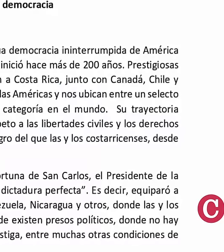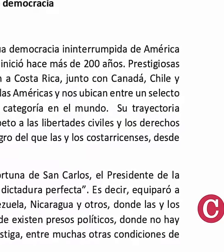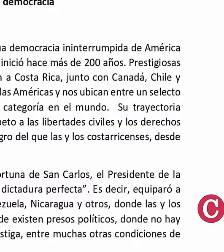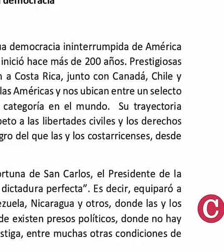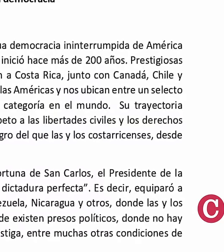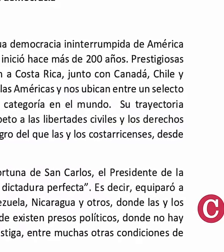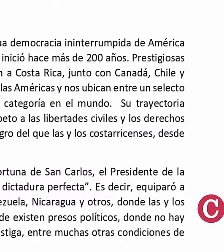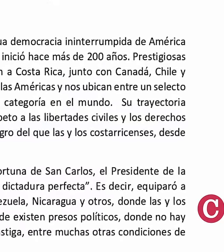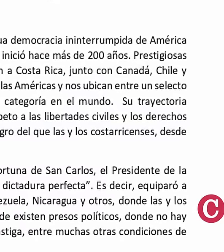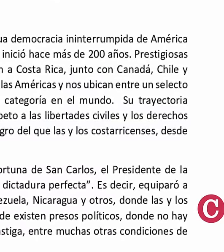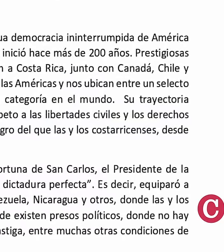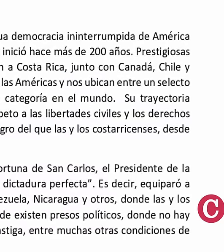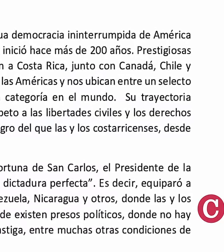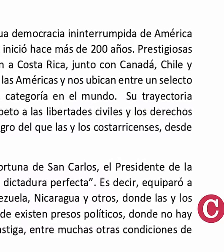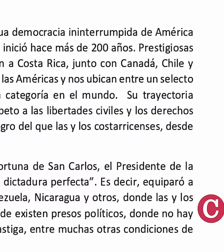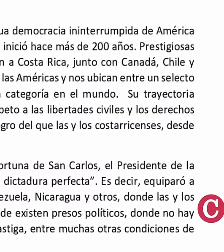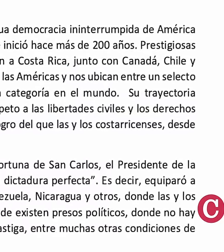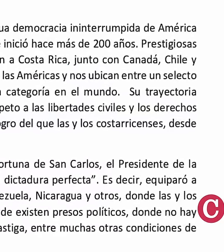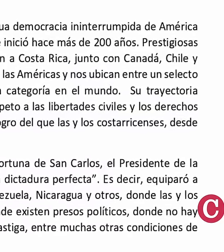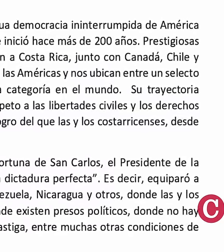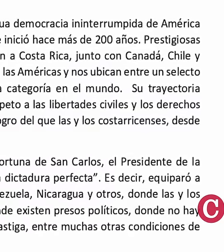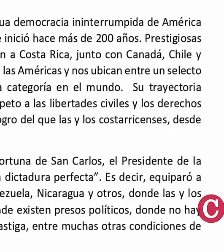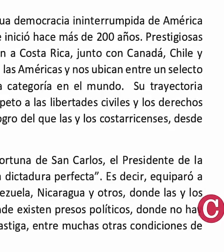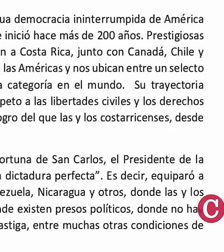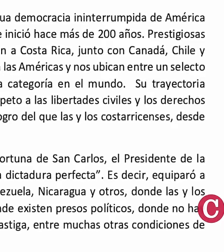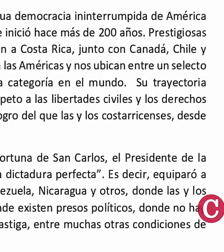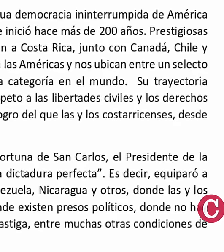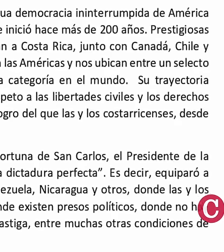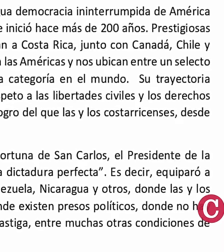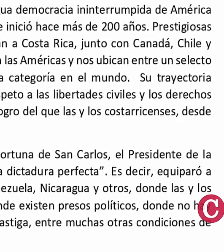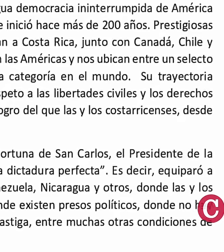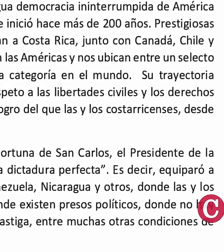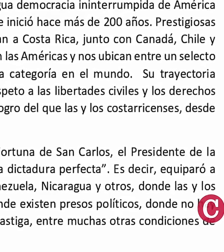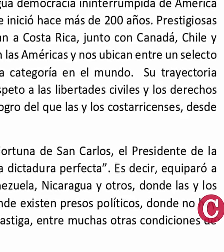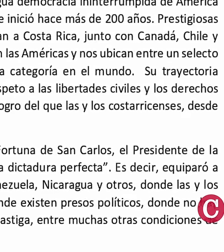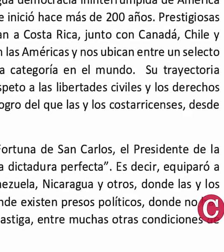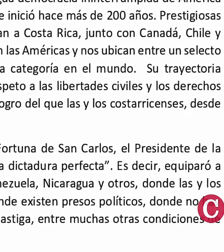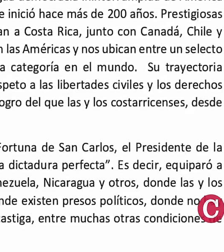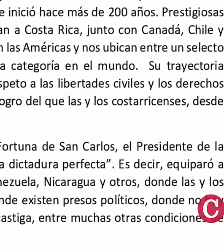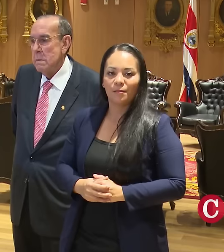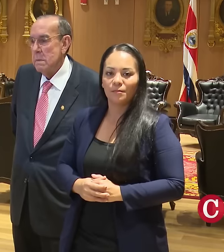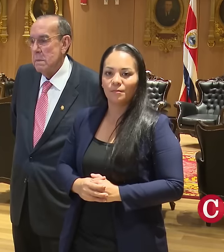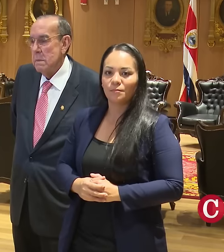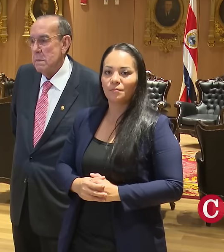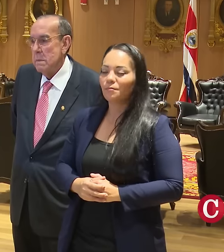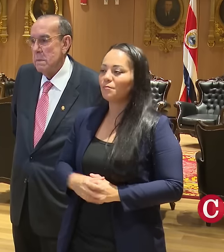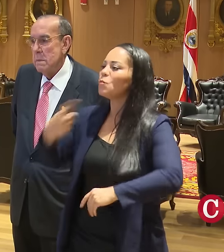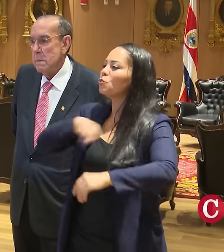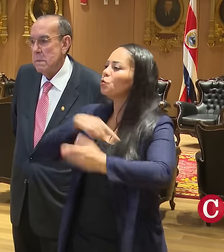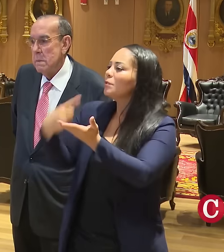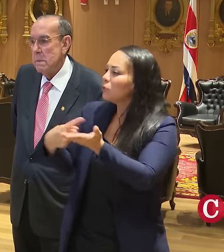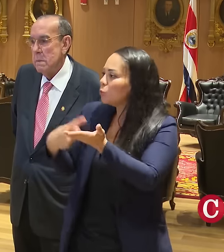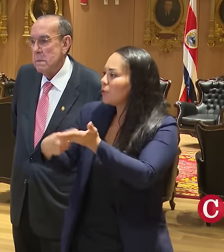También en Costa Rica, 8 expresidentes publicaron una carta titulada Costa Rica es una verdadera democracia, para rechazar